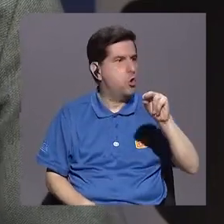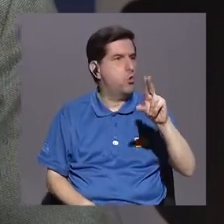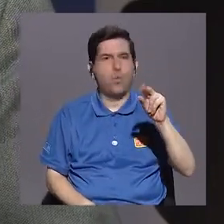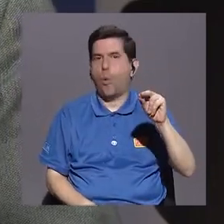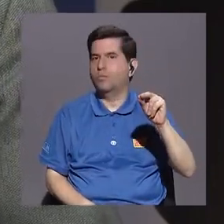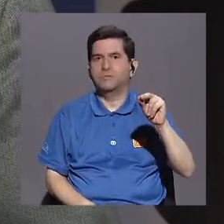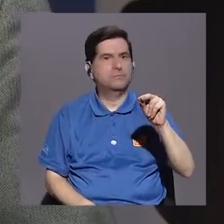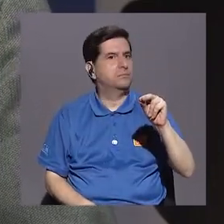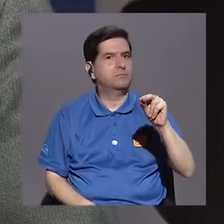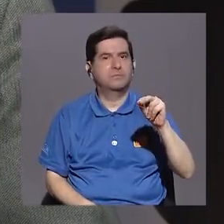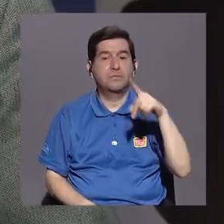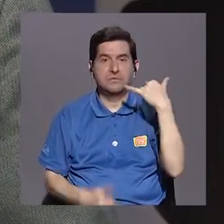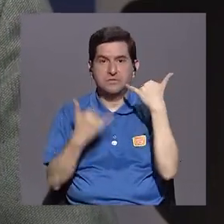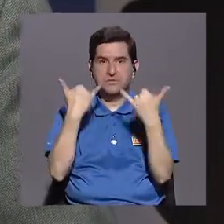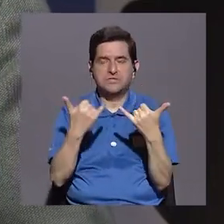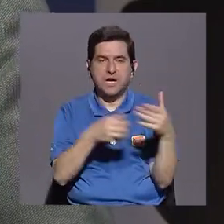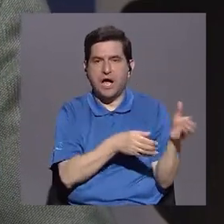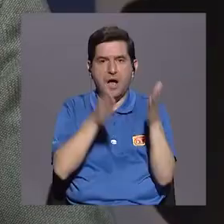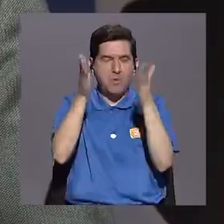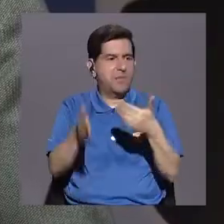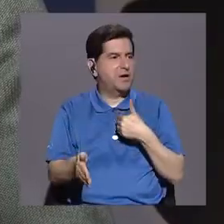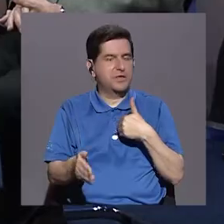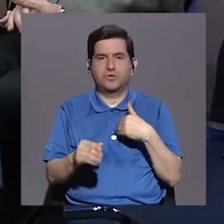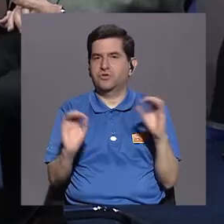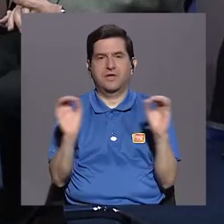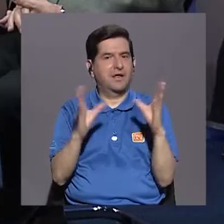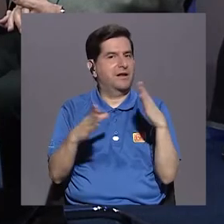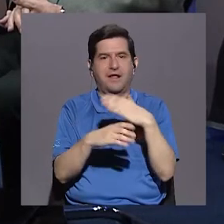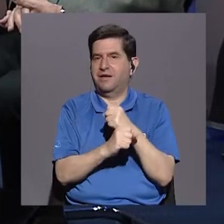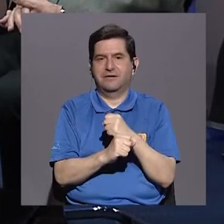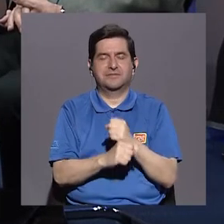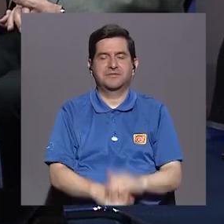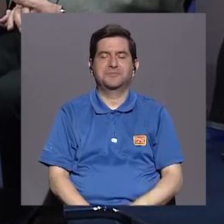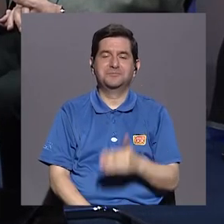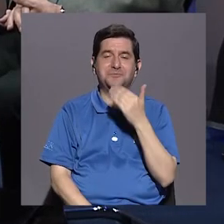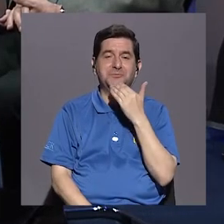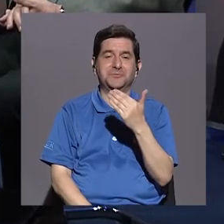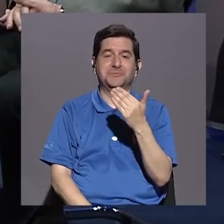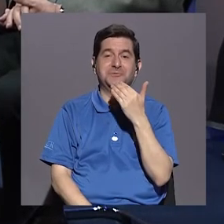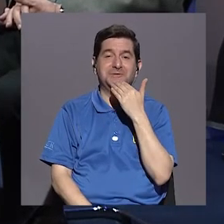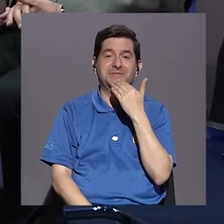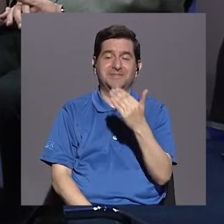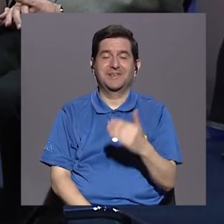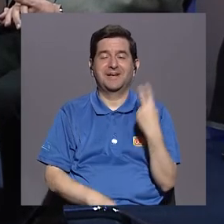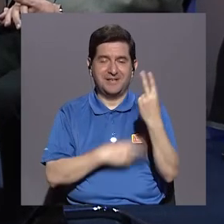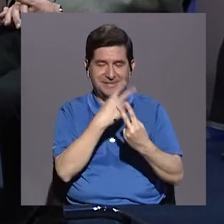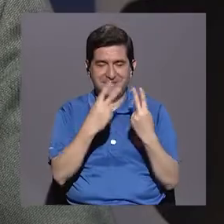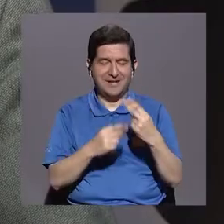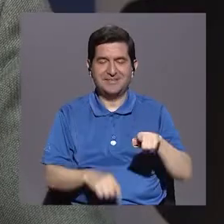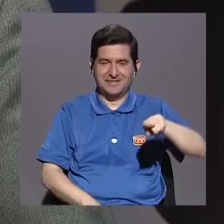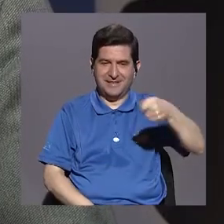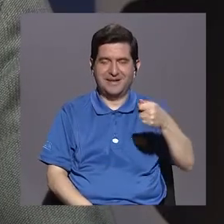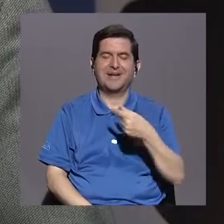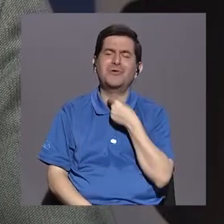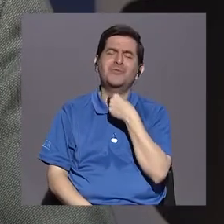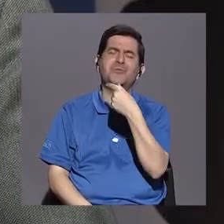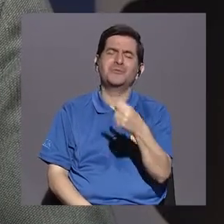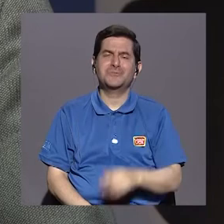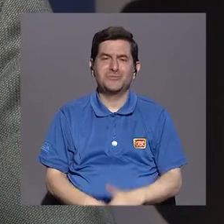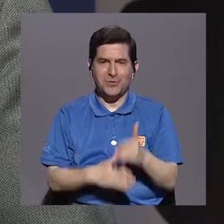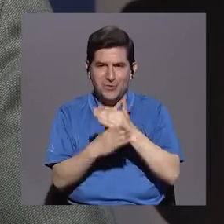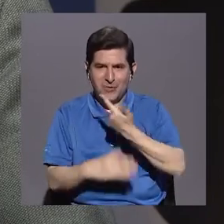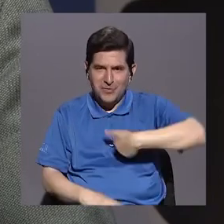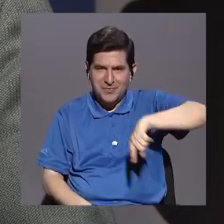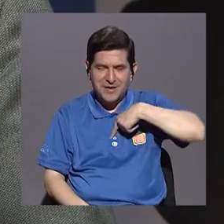buenos bomberos no tenían mucho que hacer le agradezco mucho esta visita al canal es un gusto que comparta con nosotros